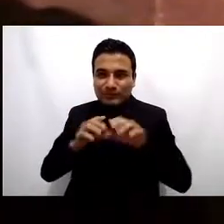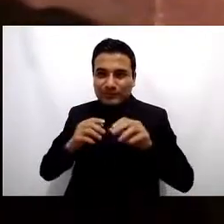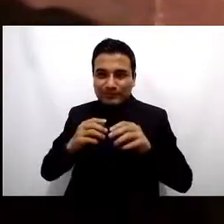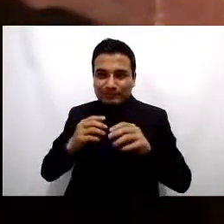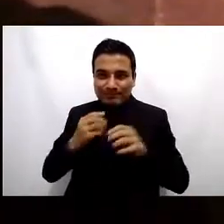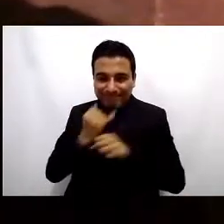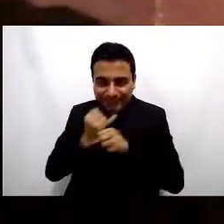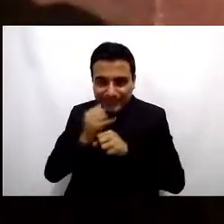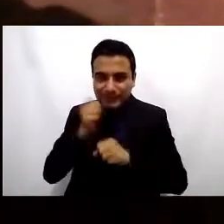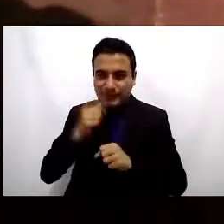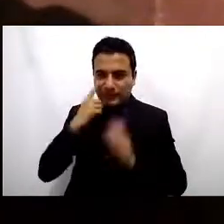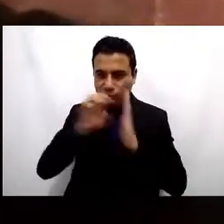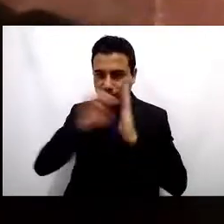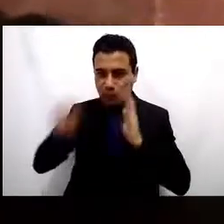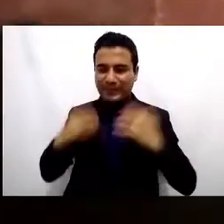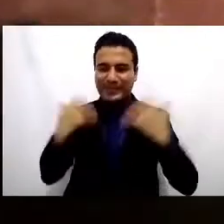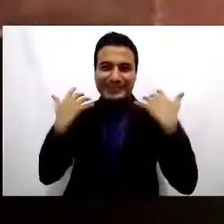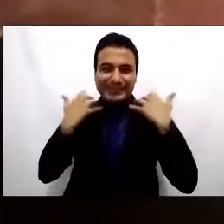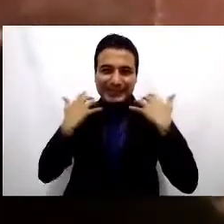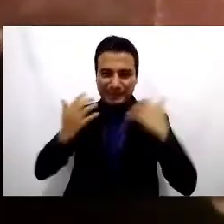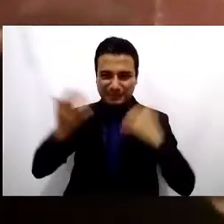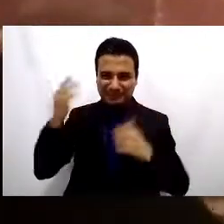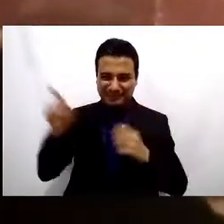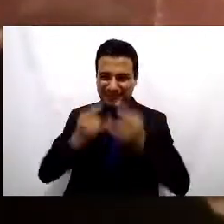pequeña historia, la voy a resumir.